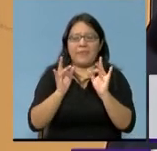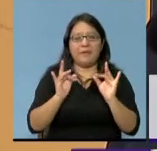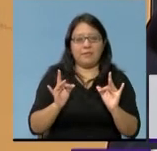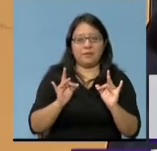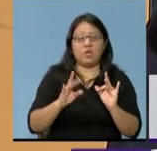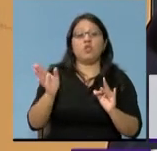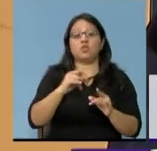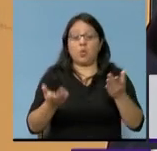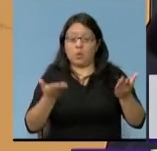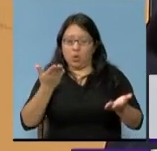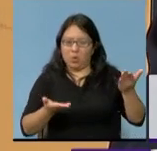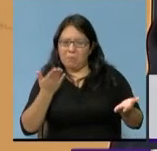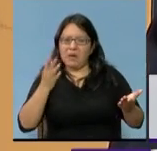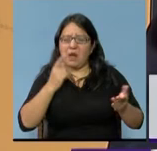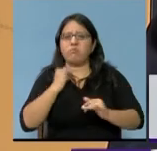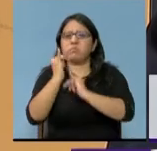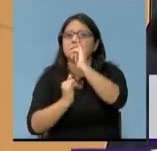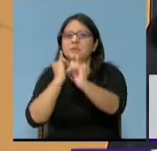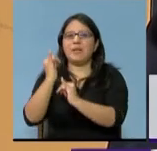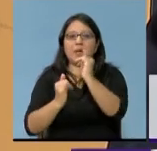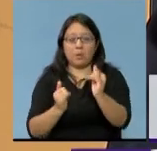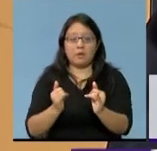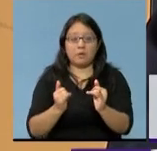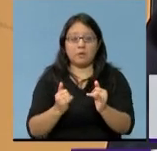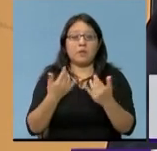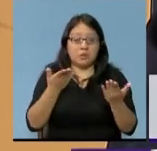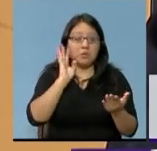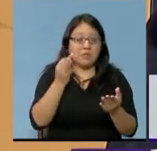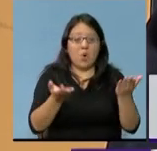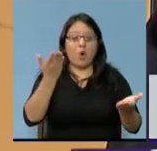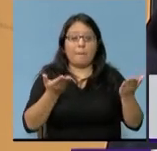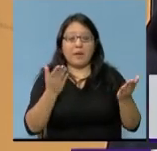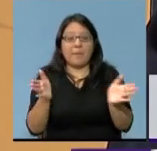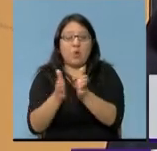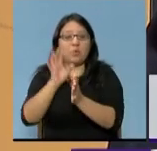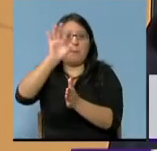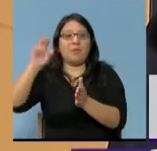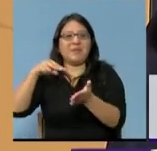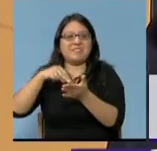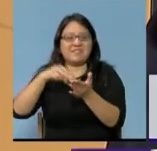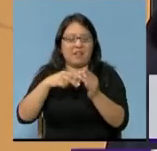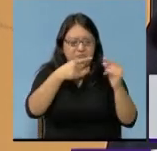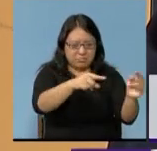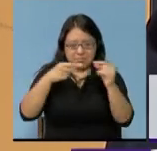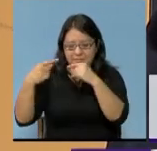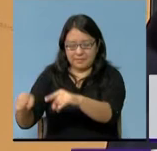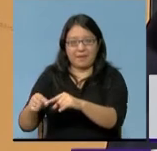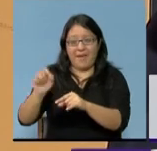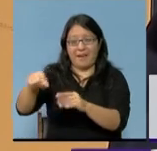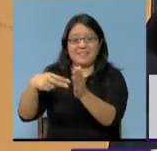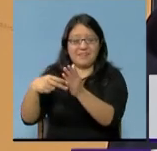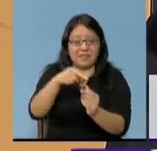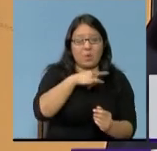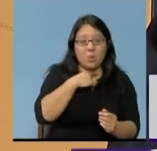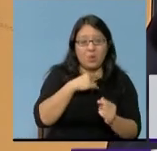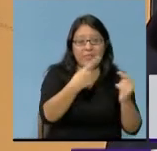cuando hacemos comparaciones como por ejemplo por ahí lo tenemos que hacer con salta vemos que la disparidad es muy grande con un ahorro que no que va de